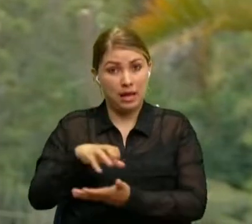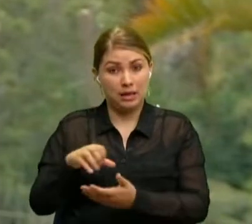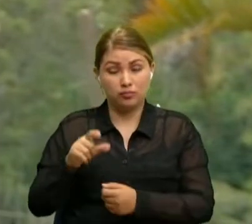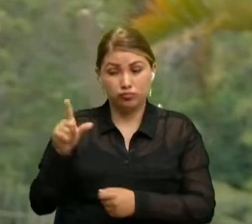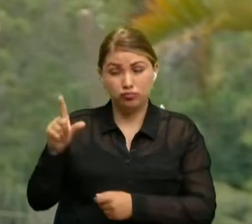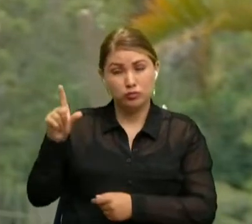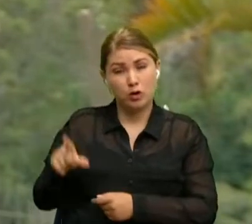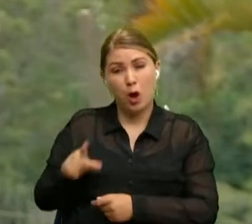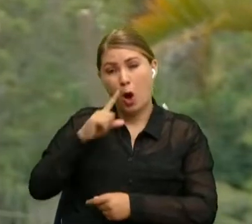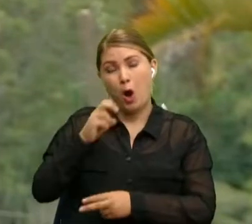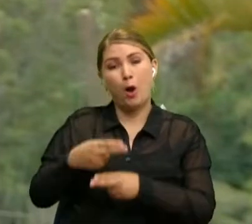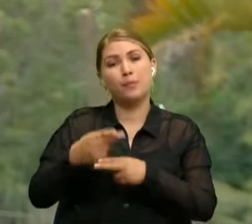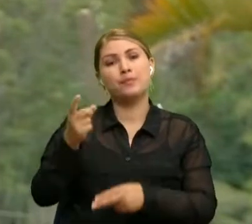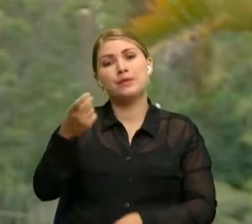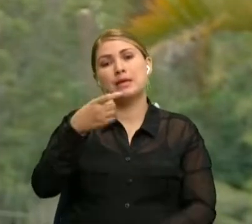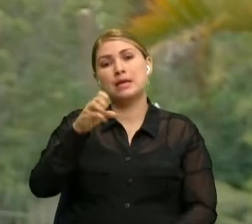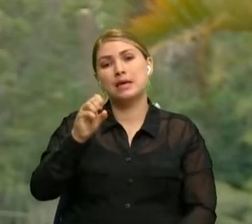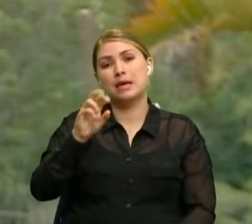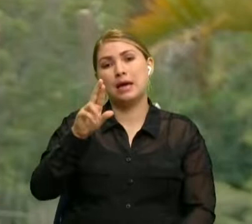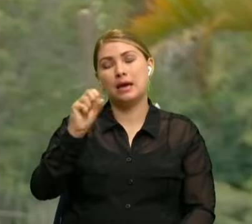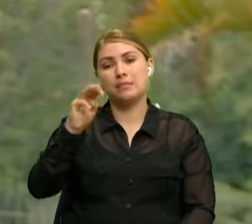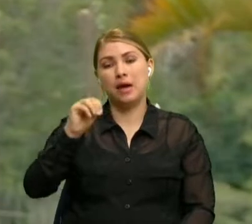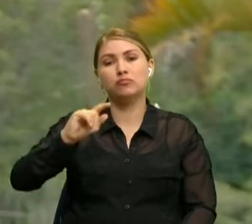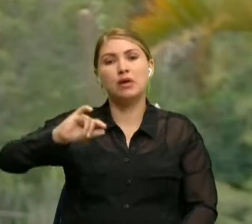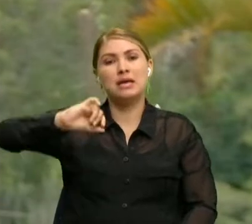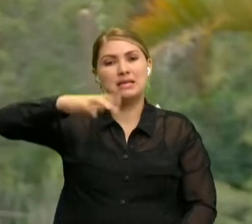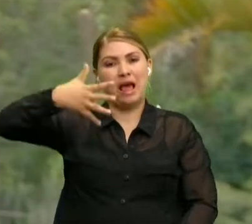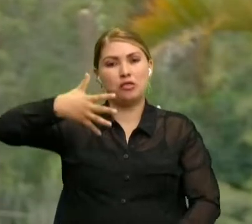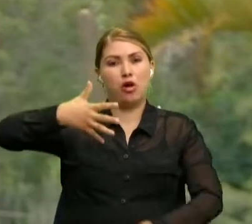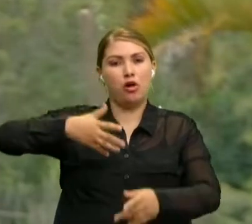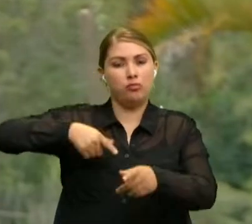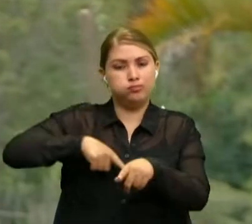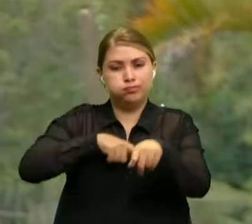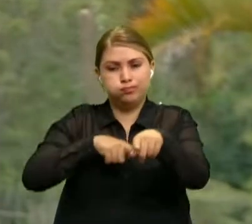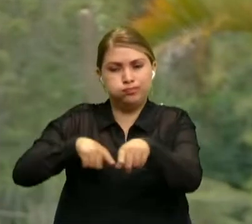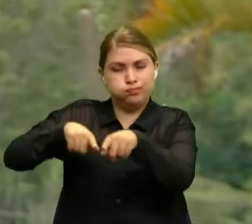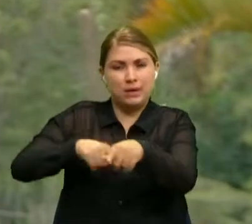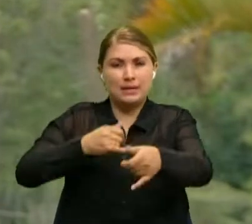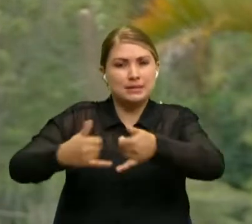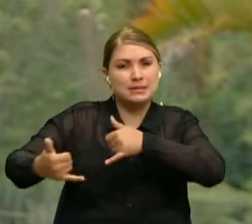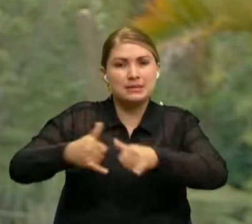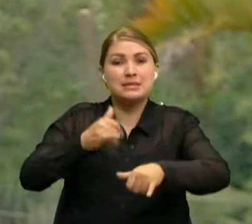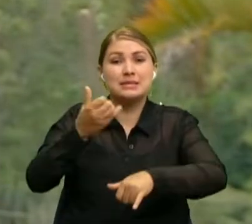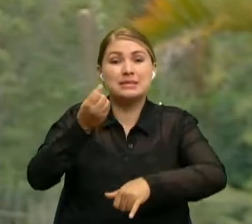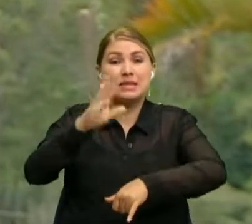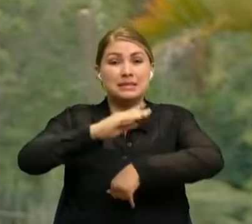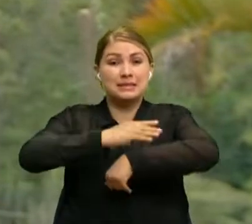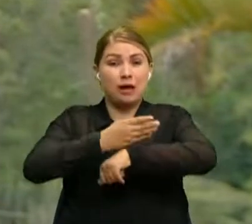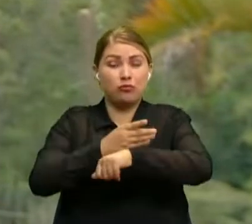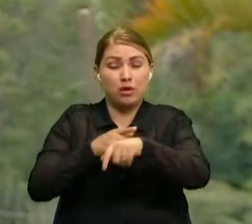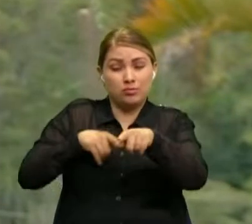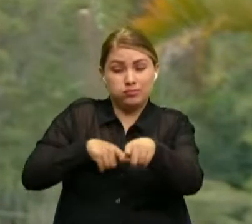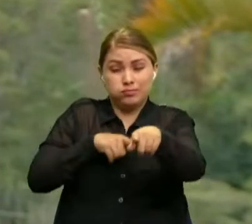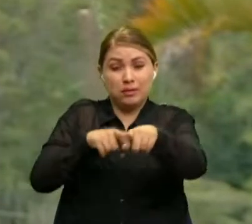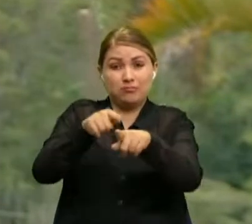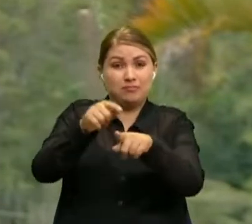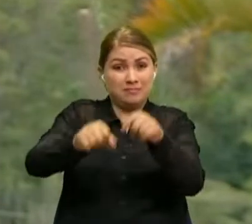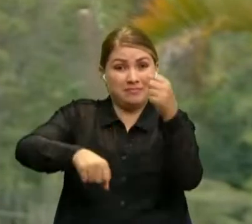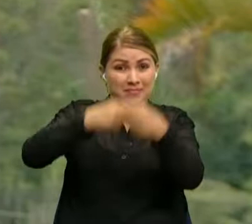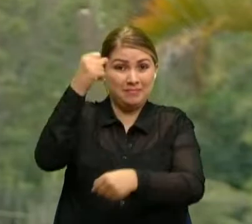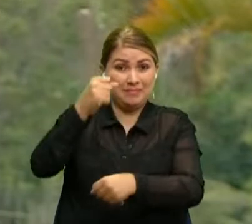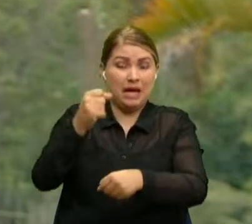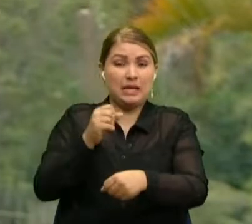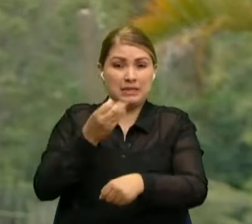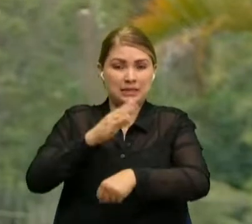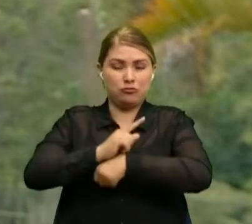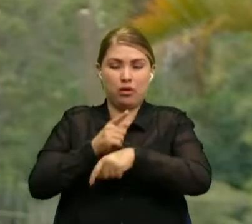en la clasificación de la etapa como quinto. Fue quinto a 15 segundos del líder Benavides, o del vencedor de hoy, y hablamos